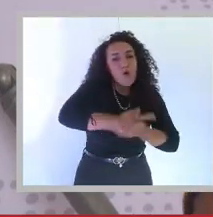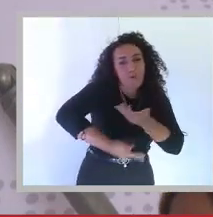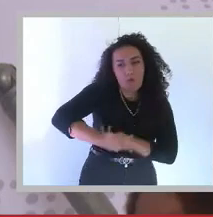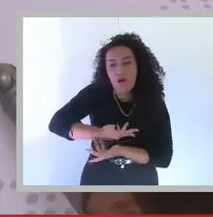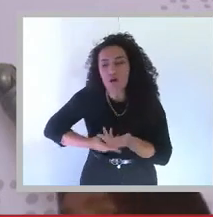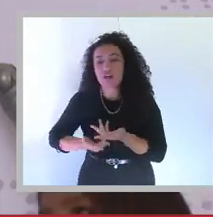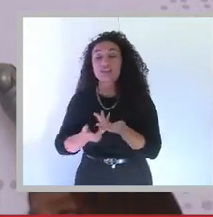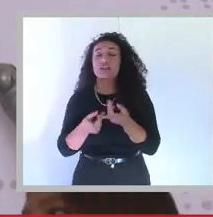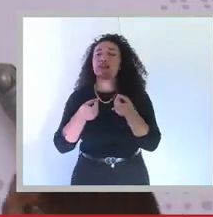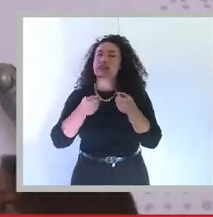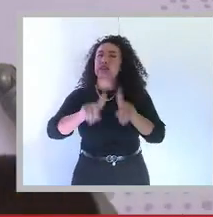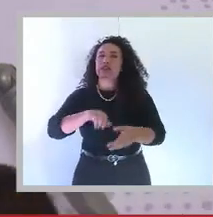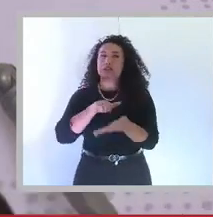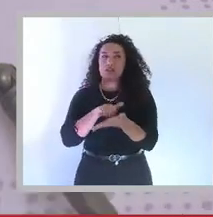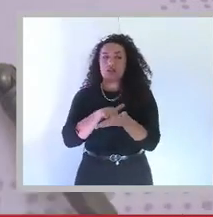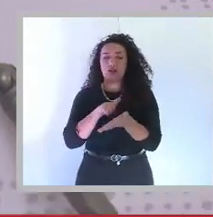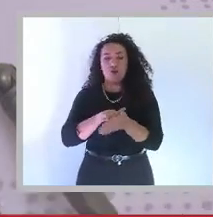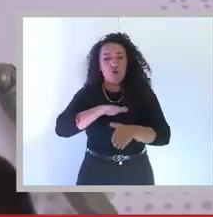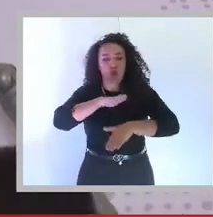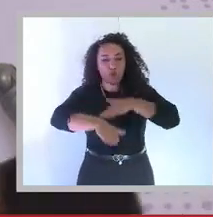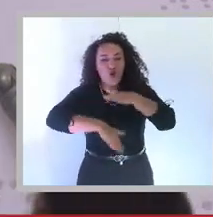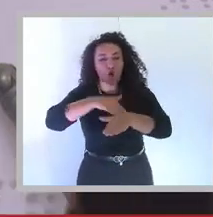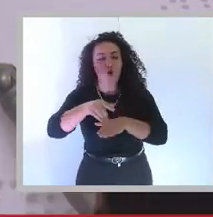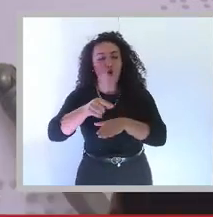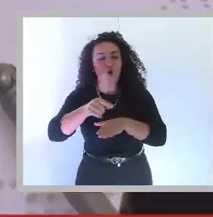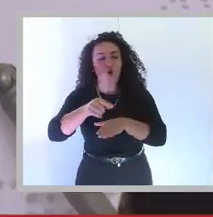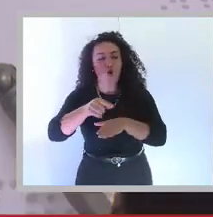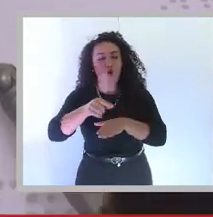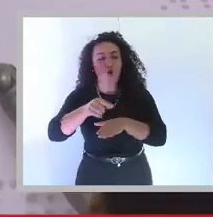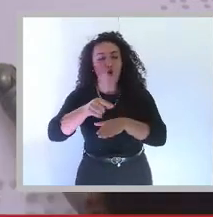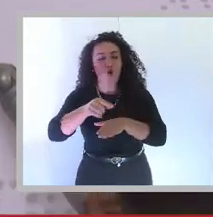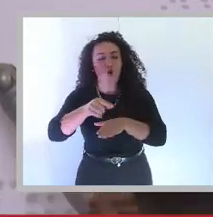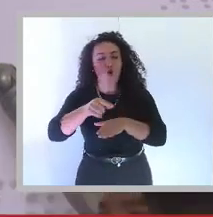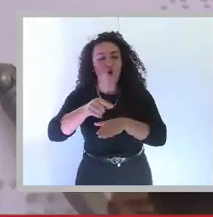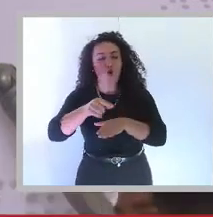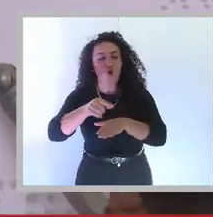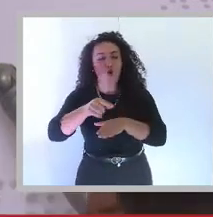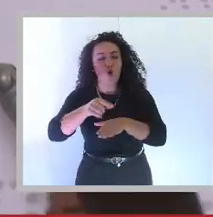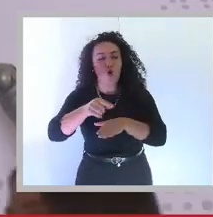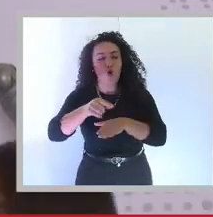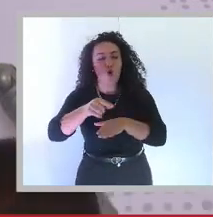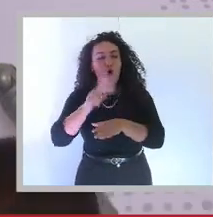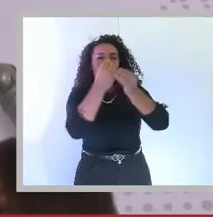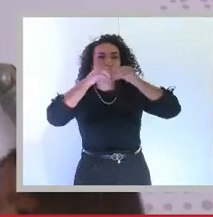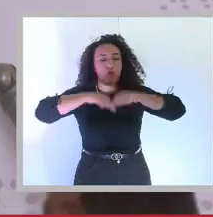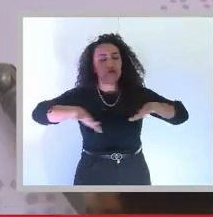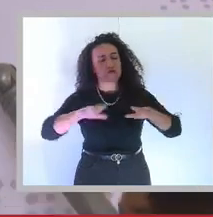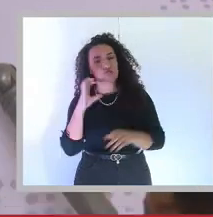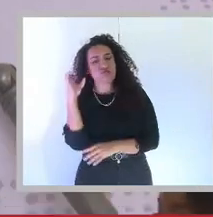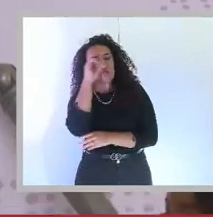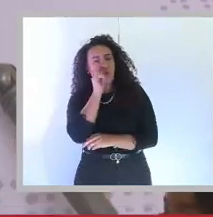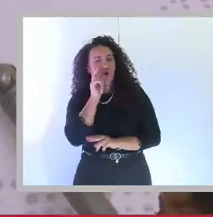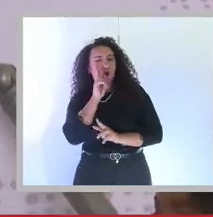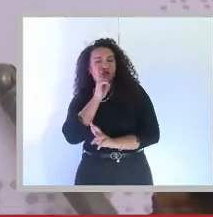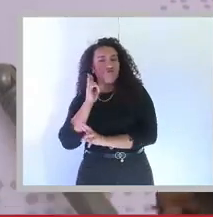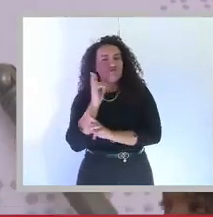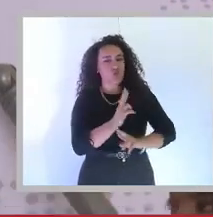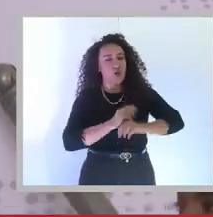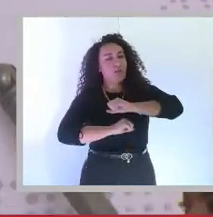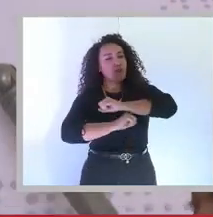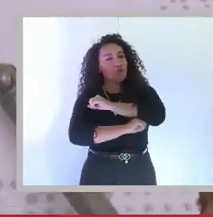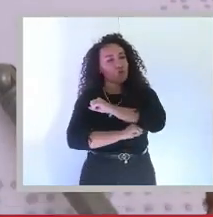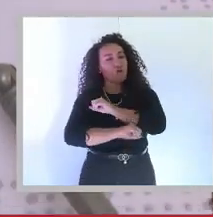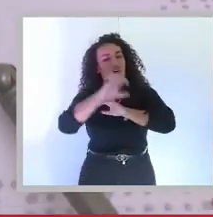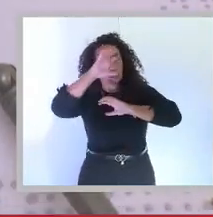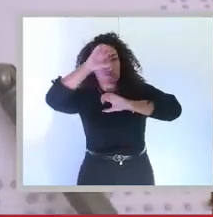y como un camino también para formular políticas públicas que reconozcan la potencia, la capacidad de los territorios